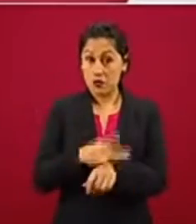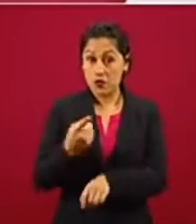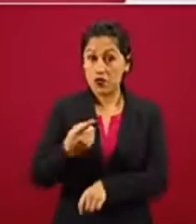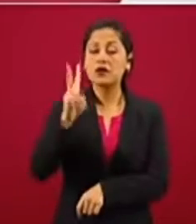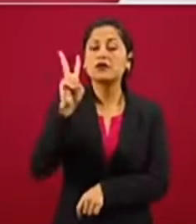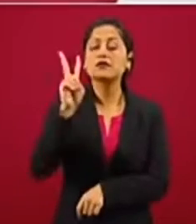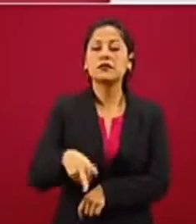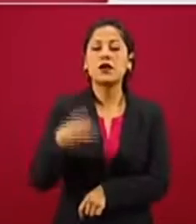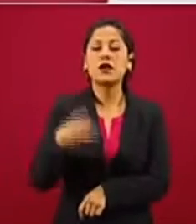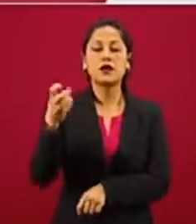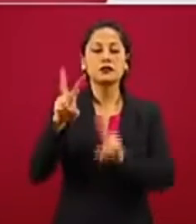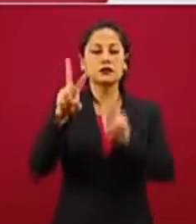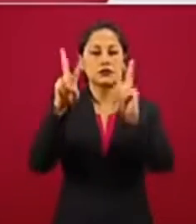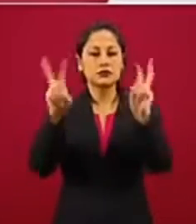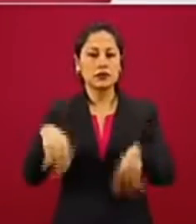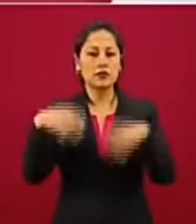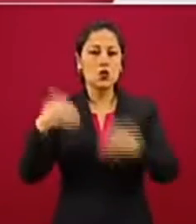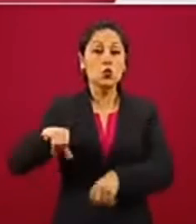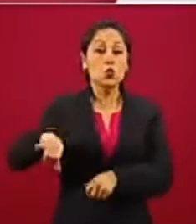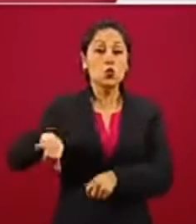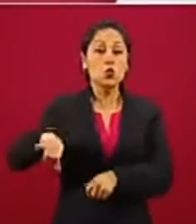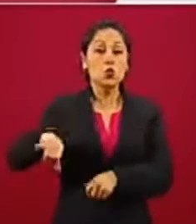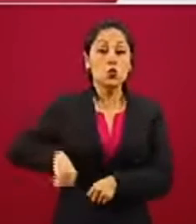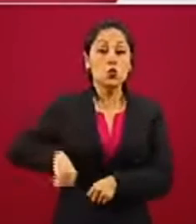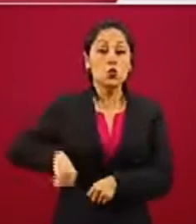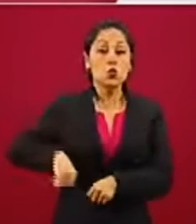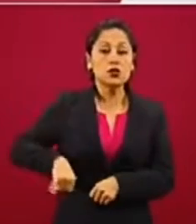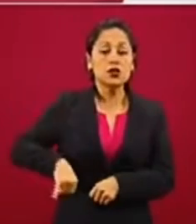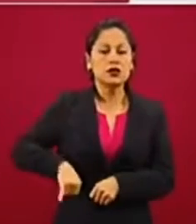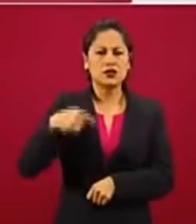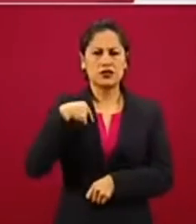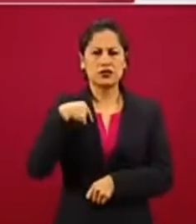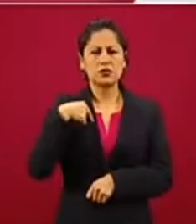sea, el presidente no sabía